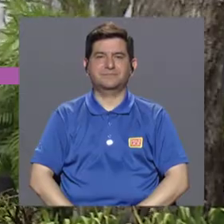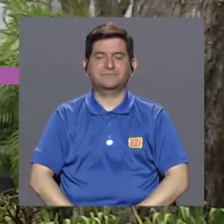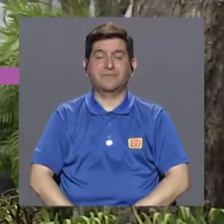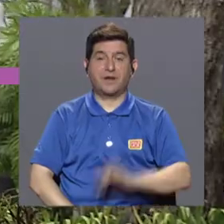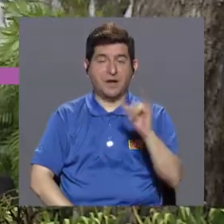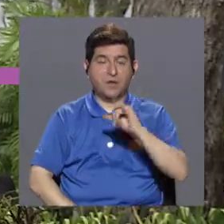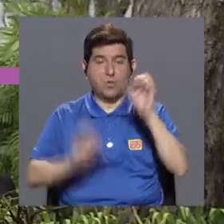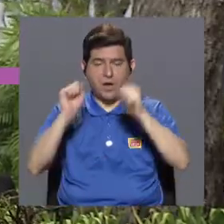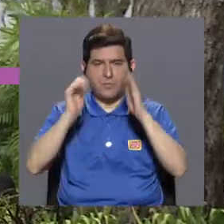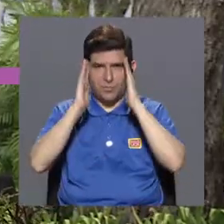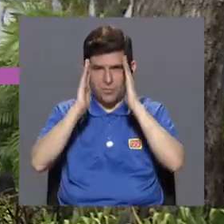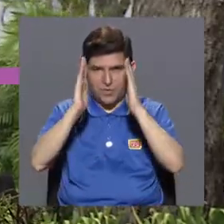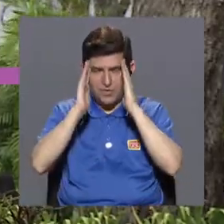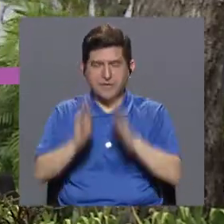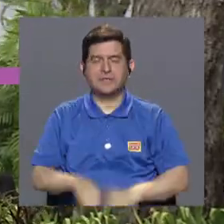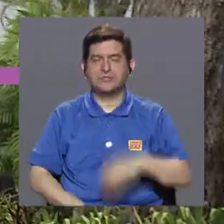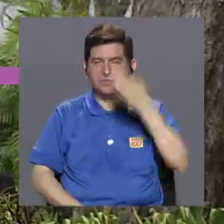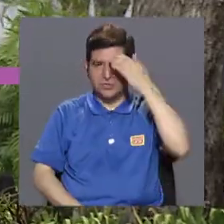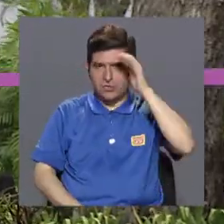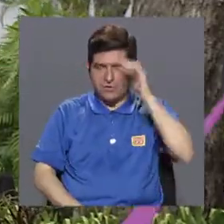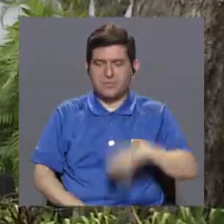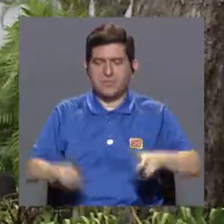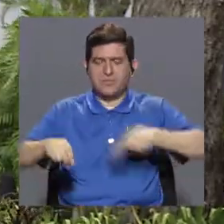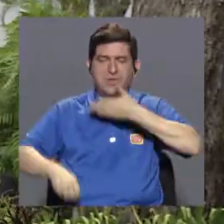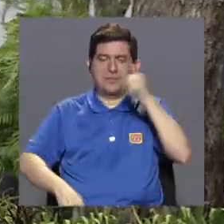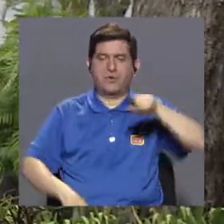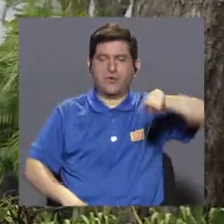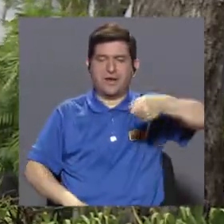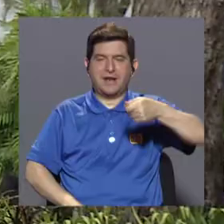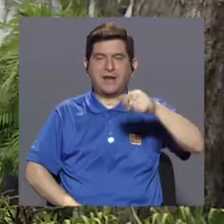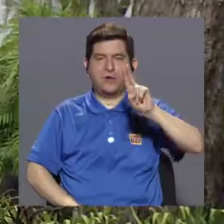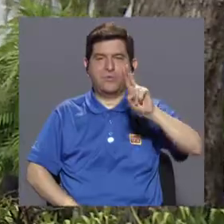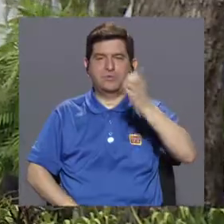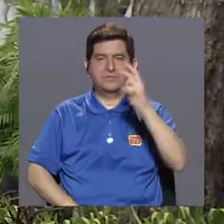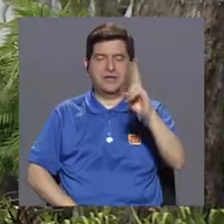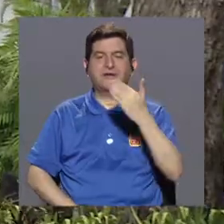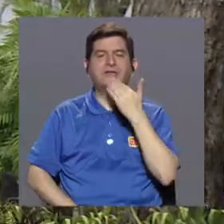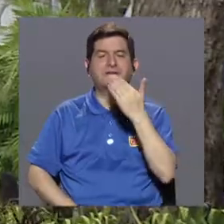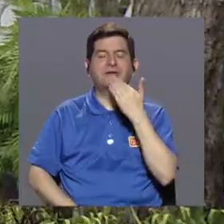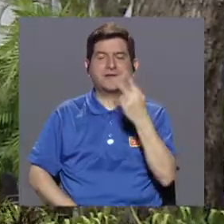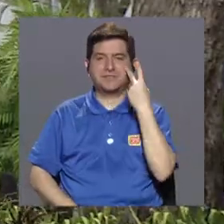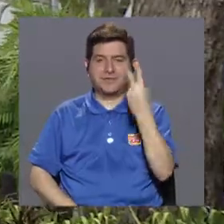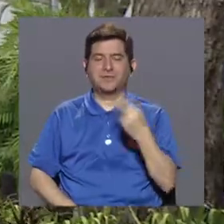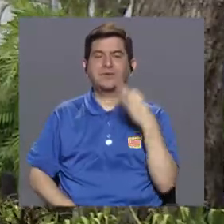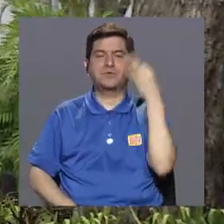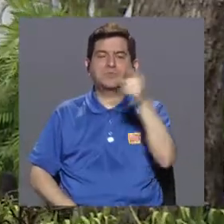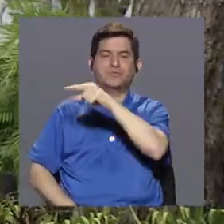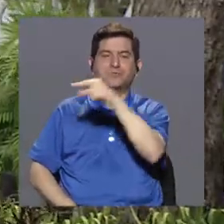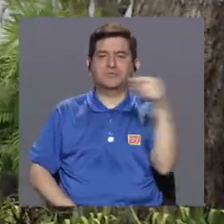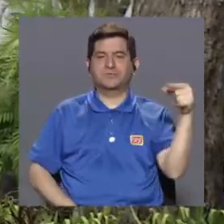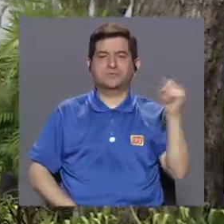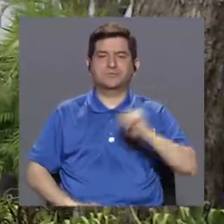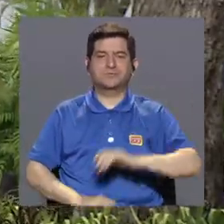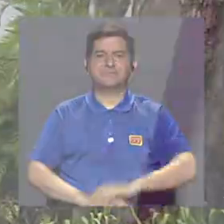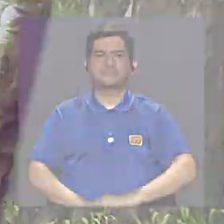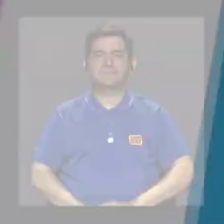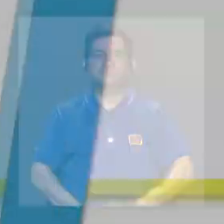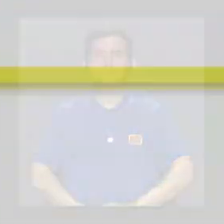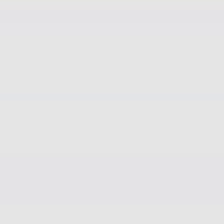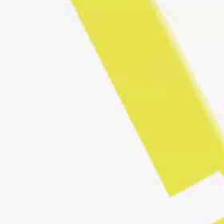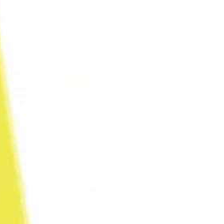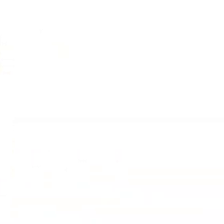yoquierovivirmejor@ucr.ac.cr. También puede seguirnos en Facebook en Vivir Mejor Canal UCR. Muchas gracias y nos vemos la próxima semana.